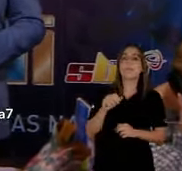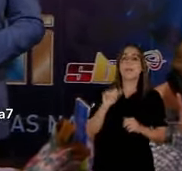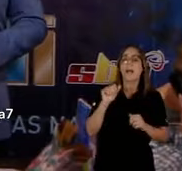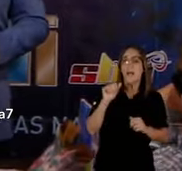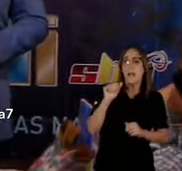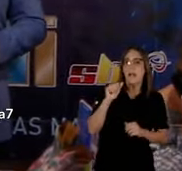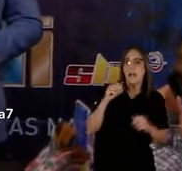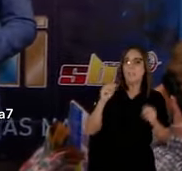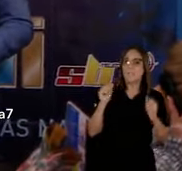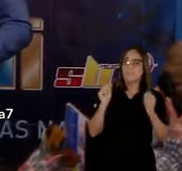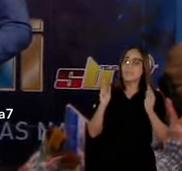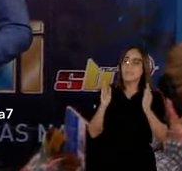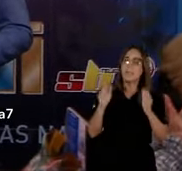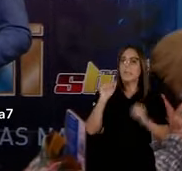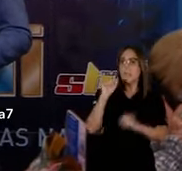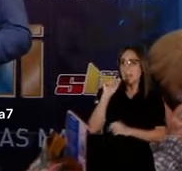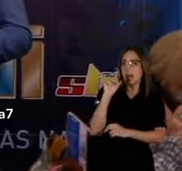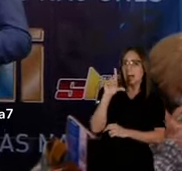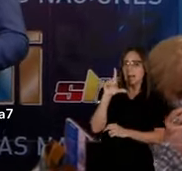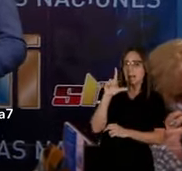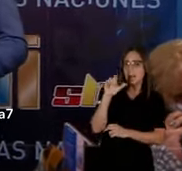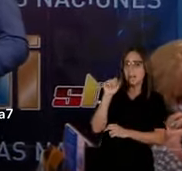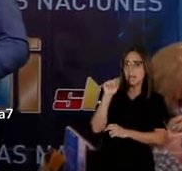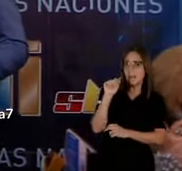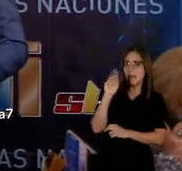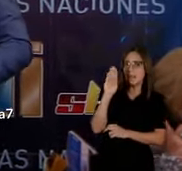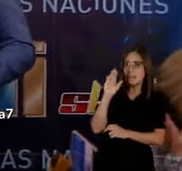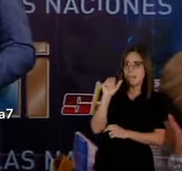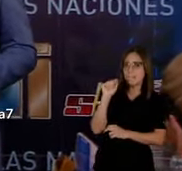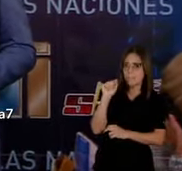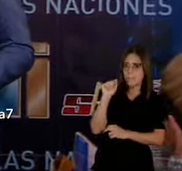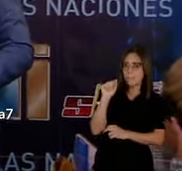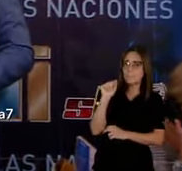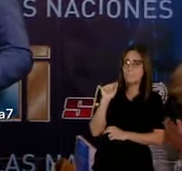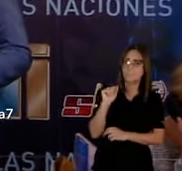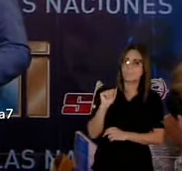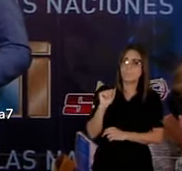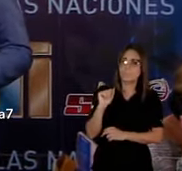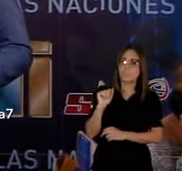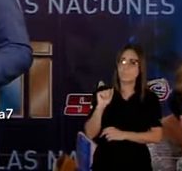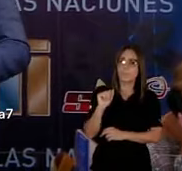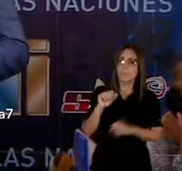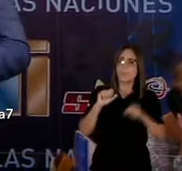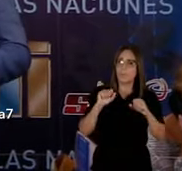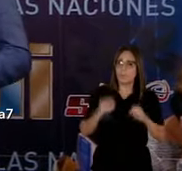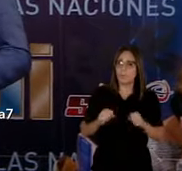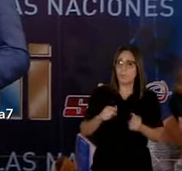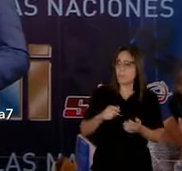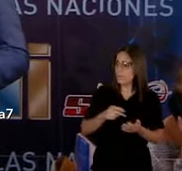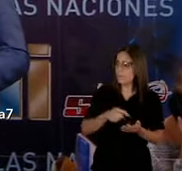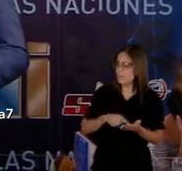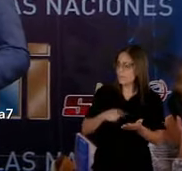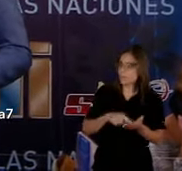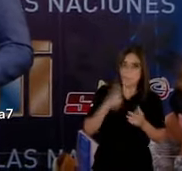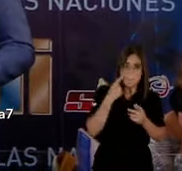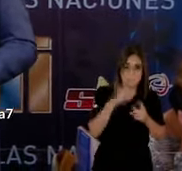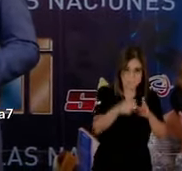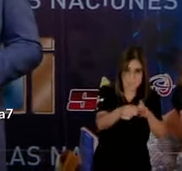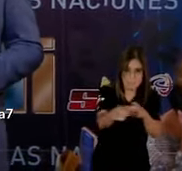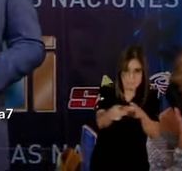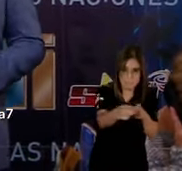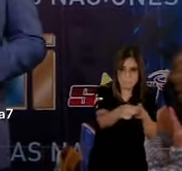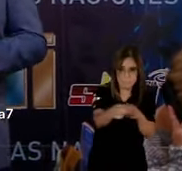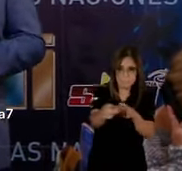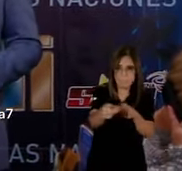alaba.org, puedes ir a ctni.org y por supuesto también a través de PayPal. Y repito, a través de ATH móvil